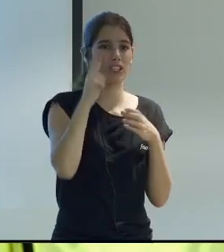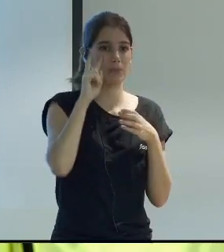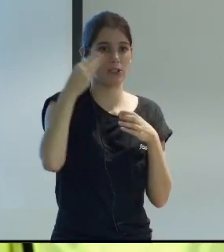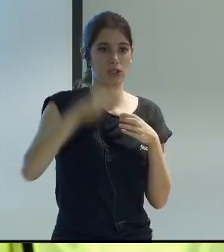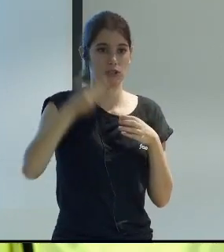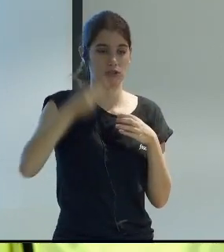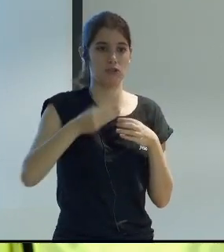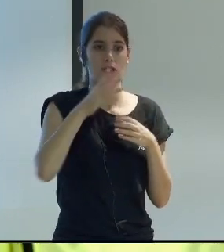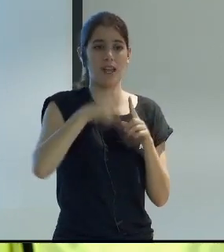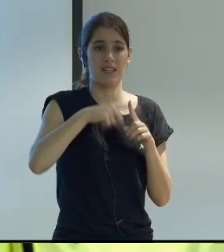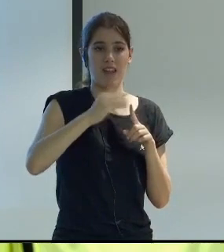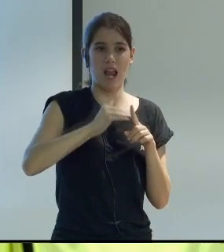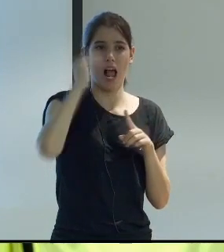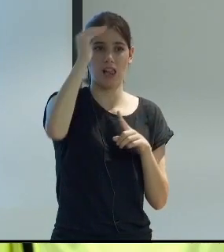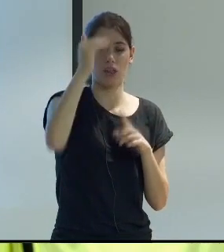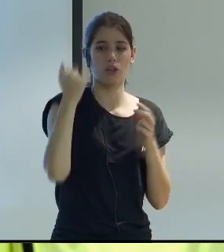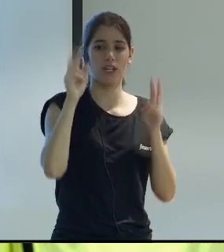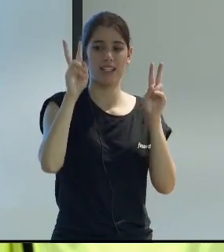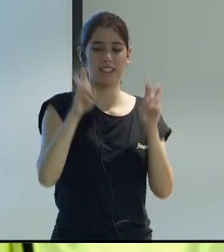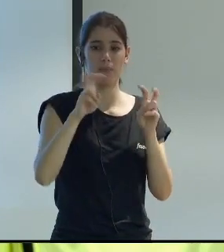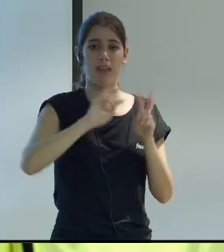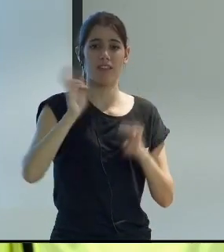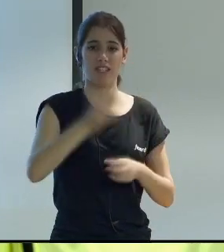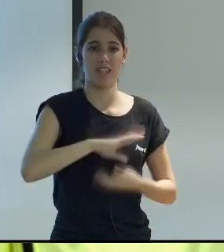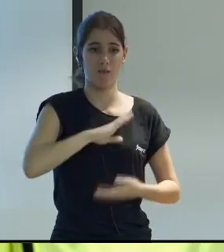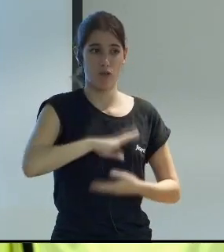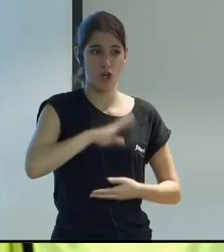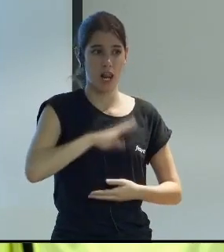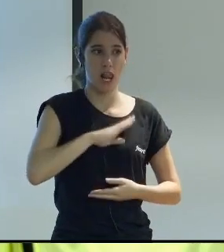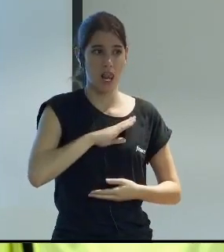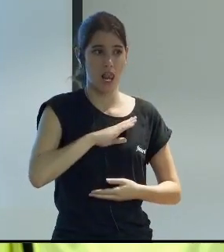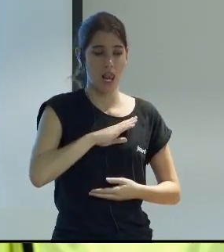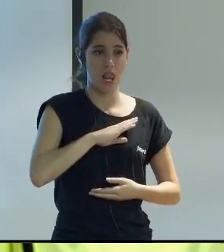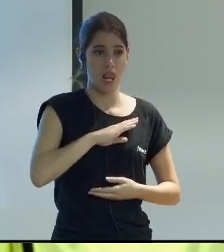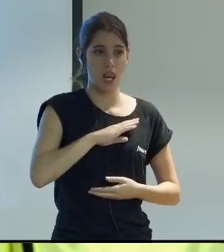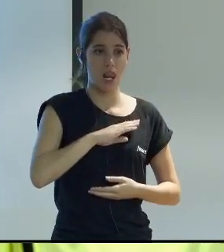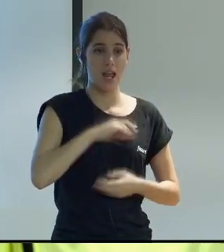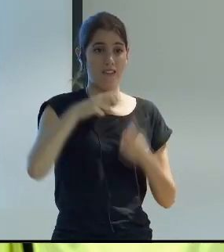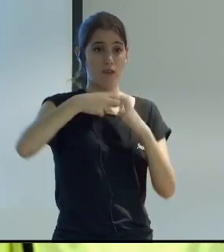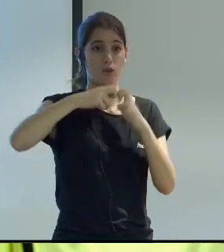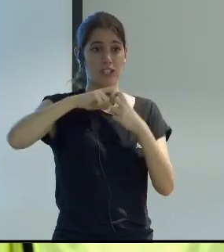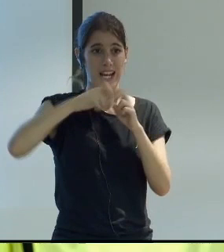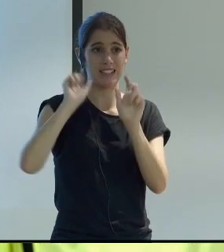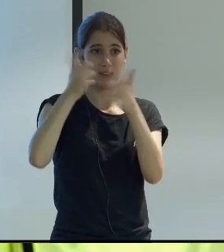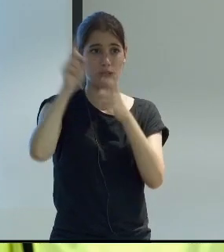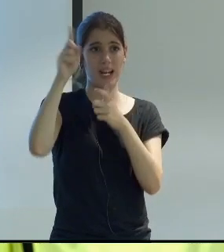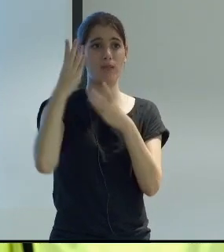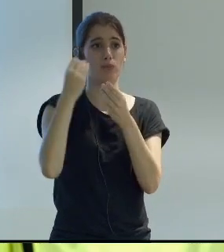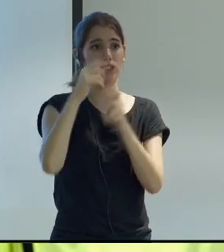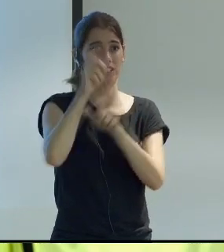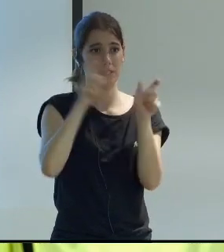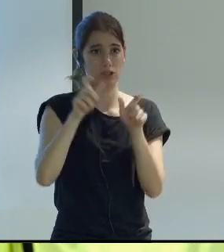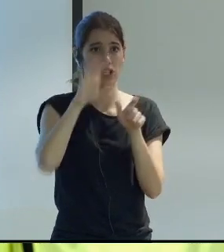de alto nivel sobre la diversidad funcional. Se reúnen en Bruselas. Hay muchas personas de los